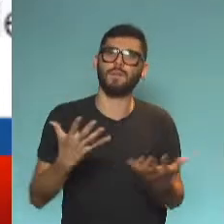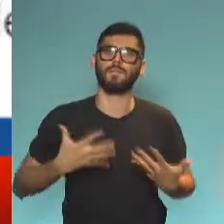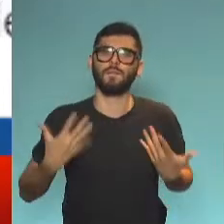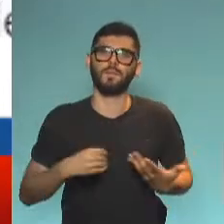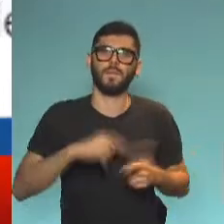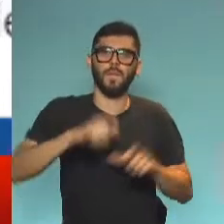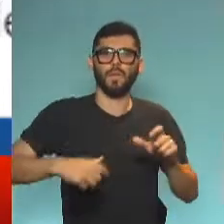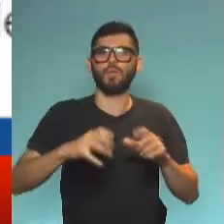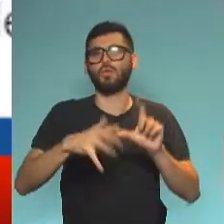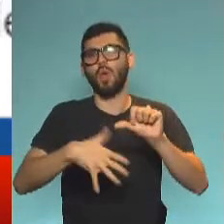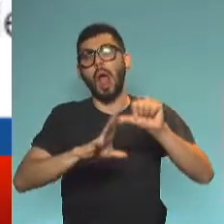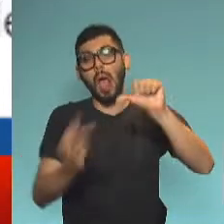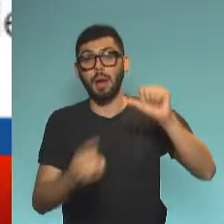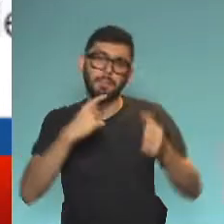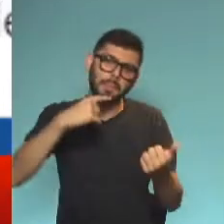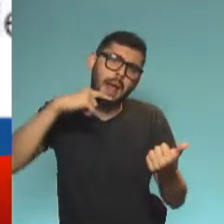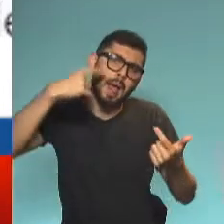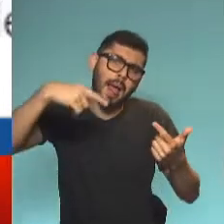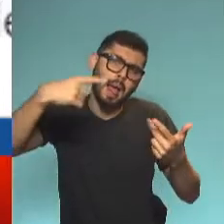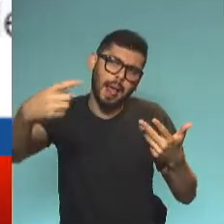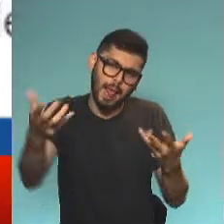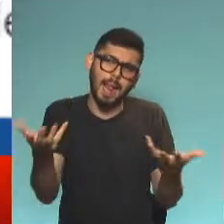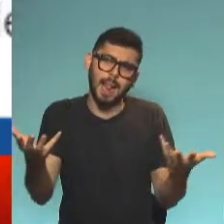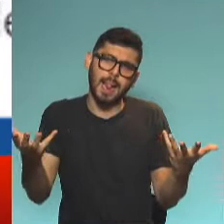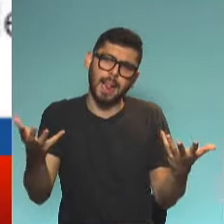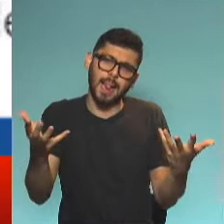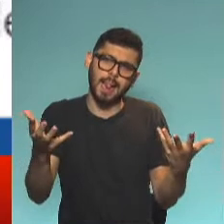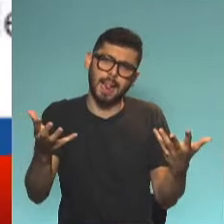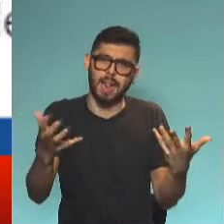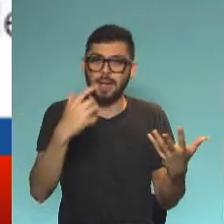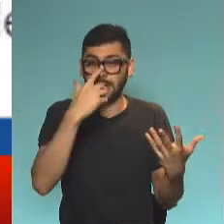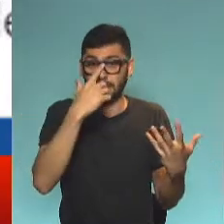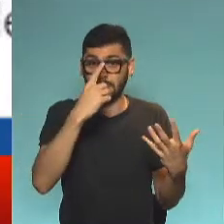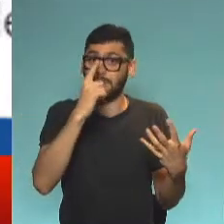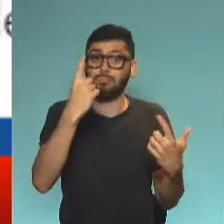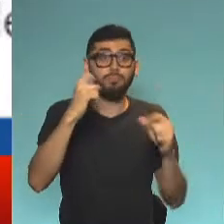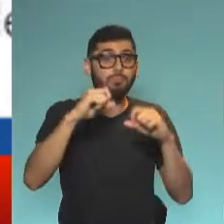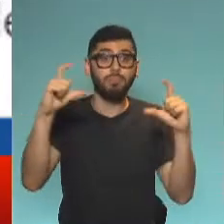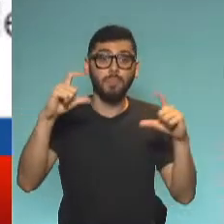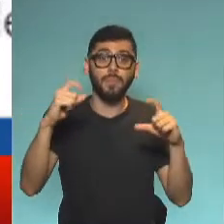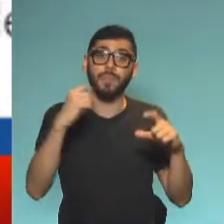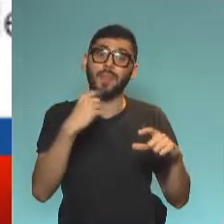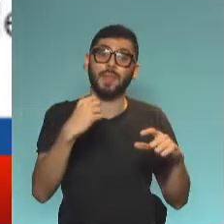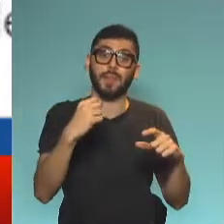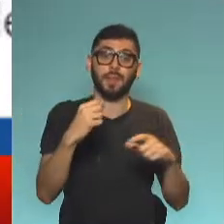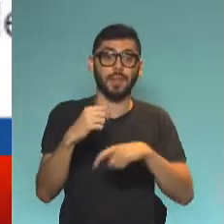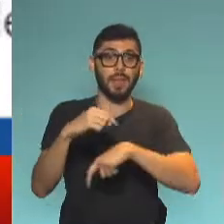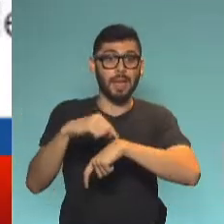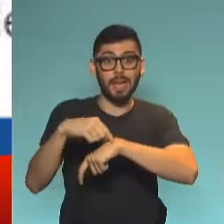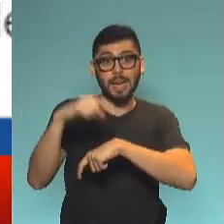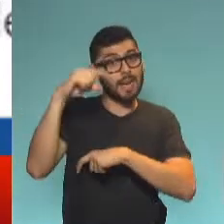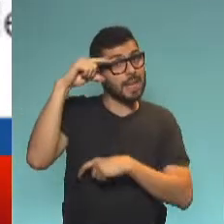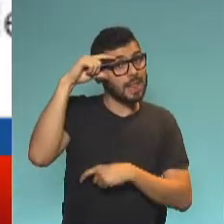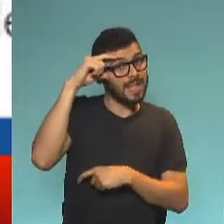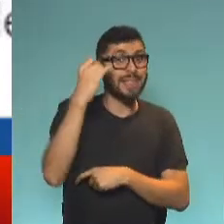millones de sudamericanos, todo una parolacha. Esto, sí, ¿no? Claro. Esto tiene que ver, creo que lo más sorprendente fue a las 22:40 ayer,